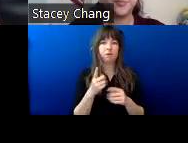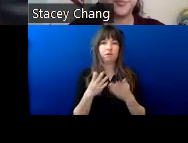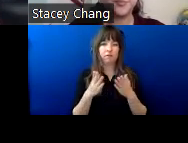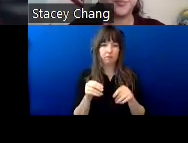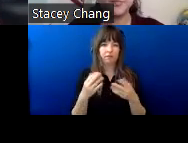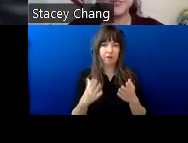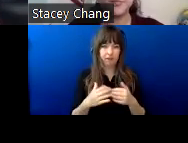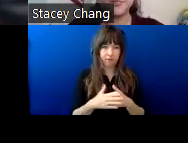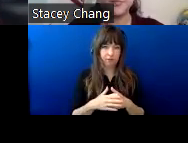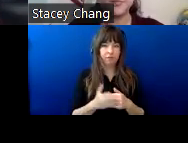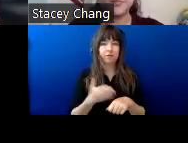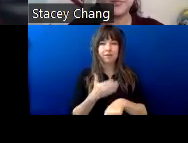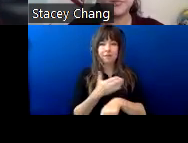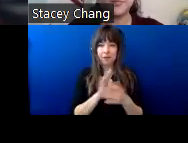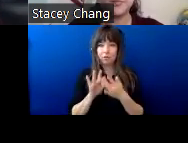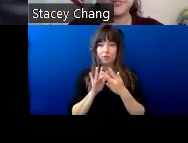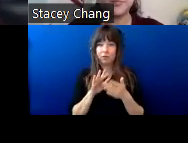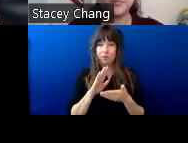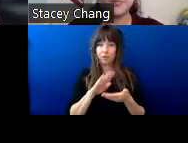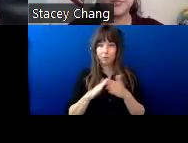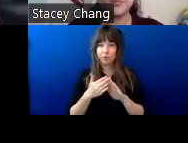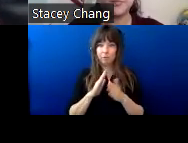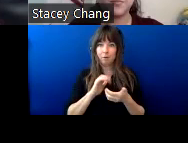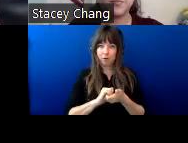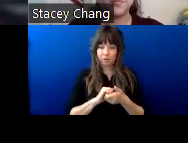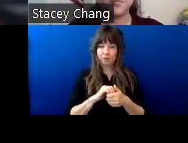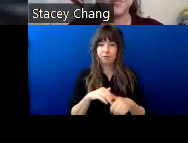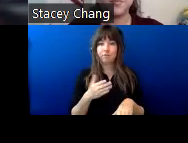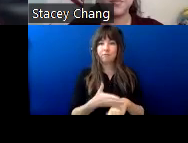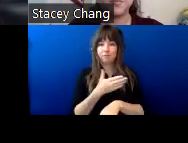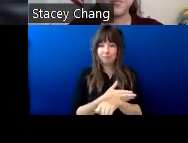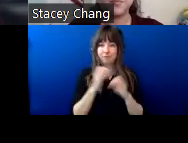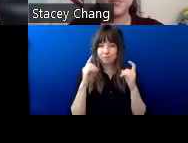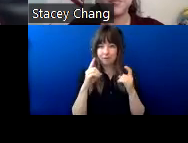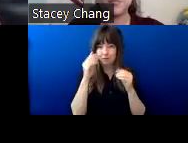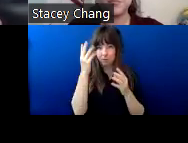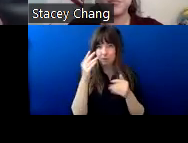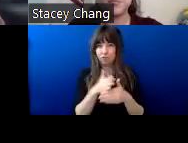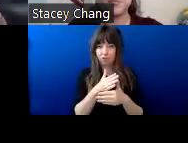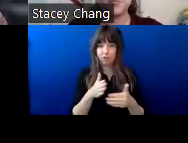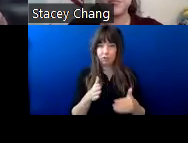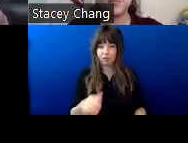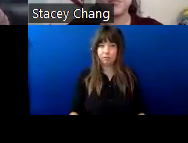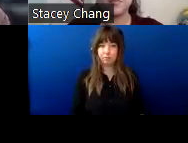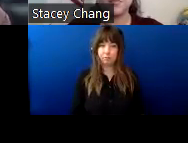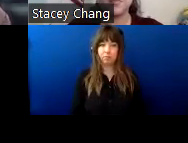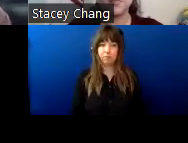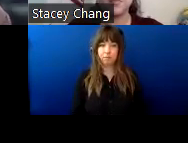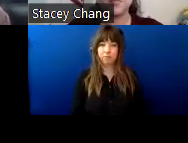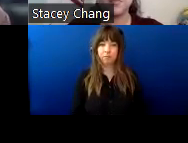para proveedores, desarrollar los recursos para las comunidades étnicamente y también mayor alcance a los socios de la